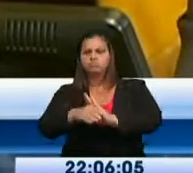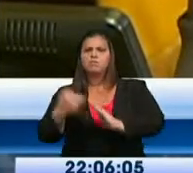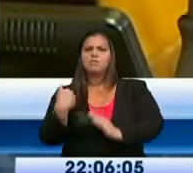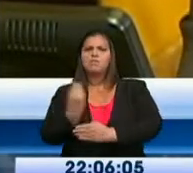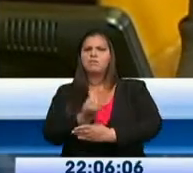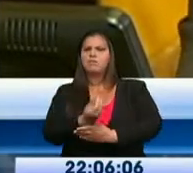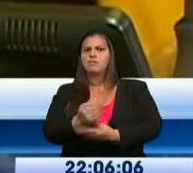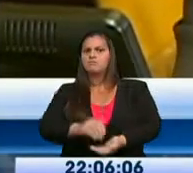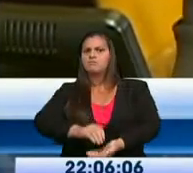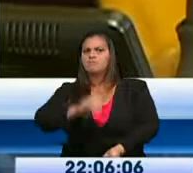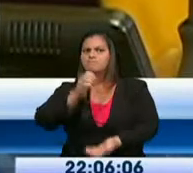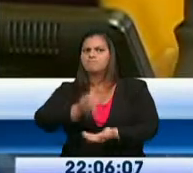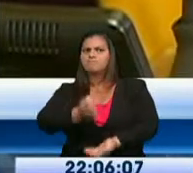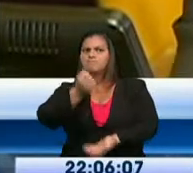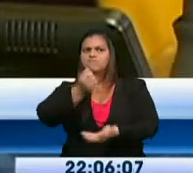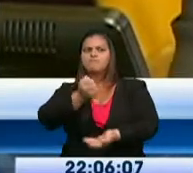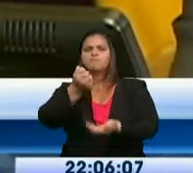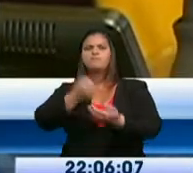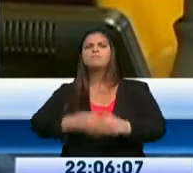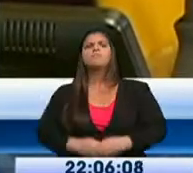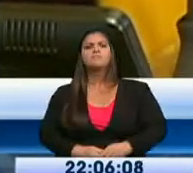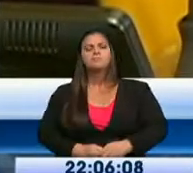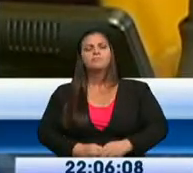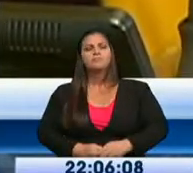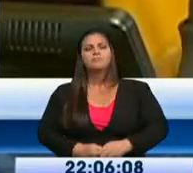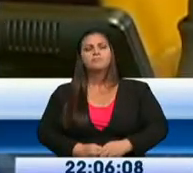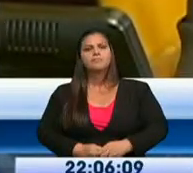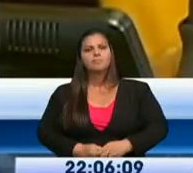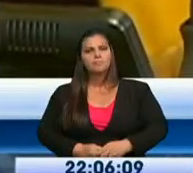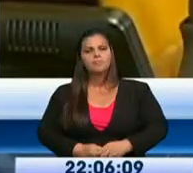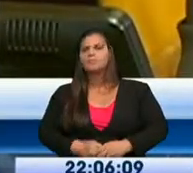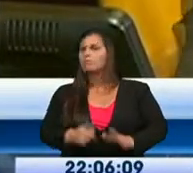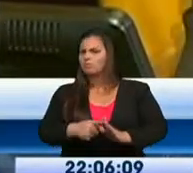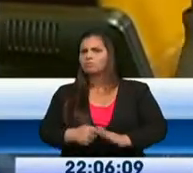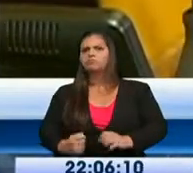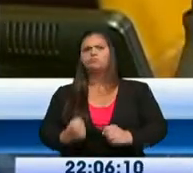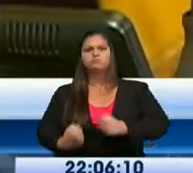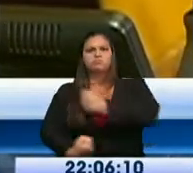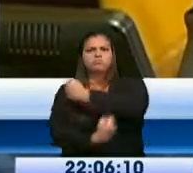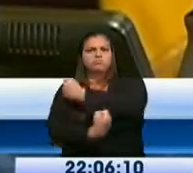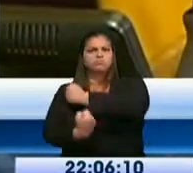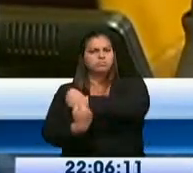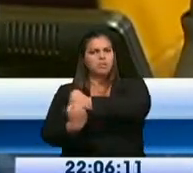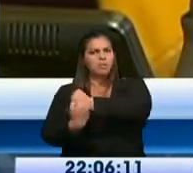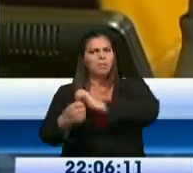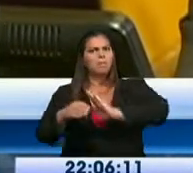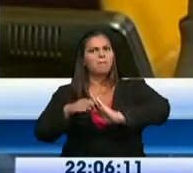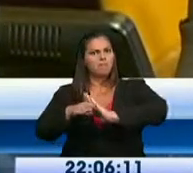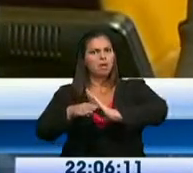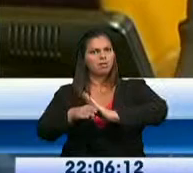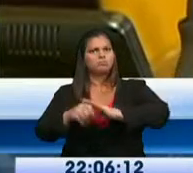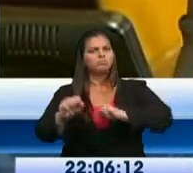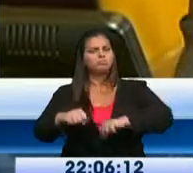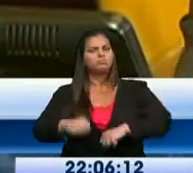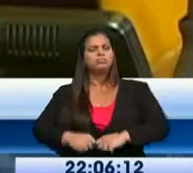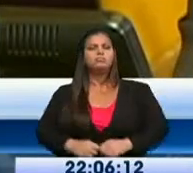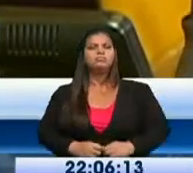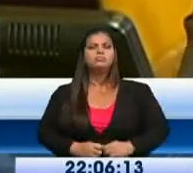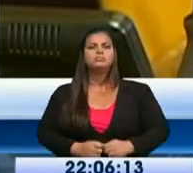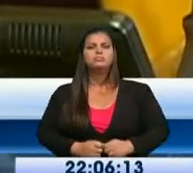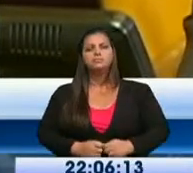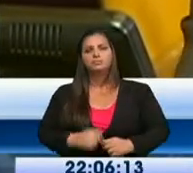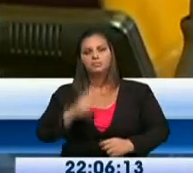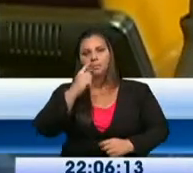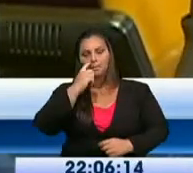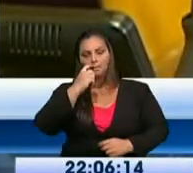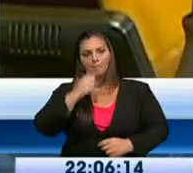el sector monetario financiero, en mantener la solidez de los bancos. Ya no se puede hacer milagros. Entonces, nos hemos enfocado en mantener los